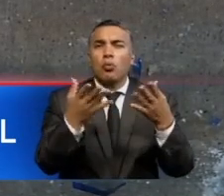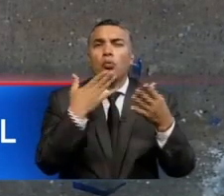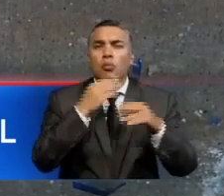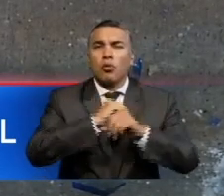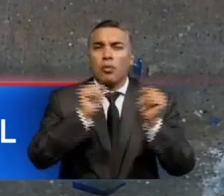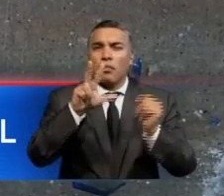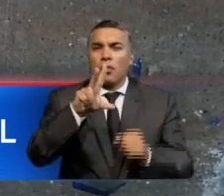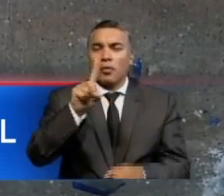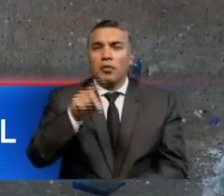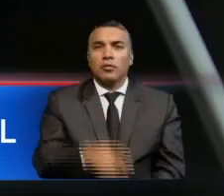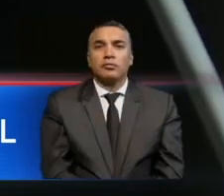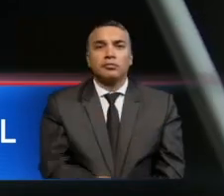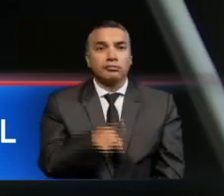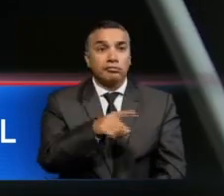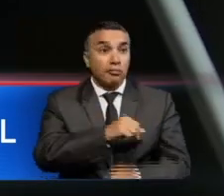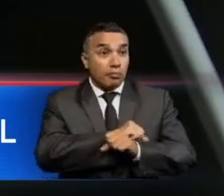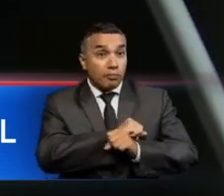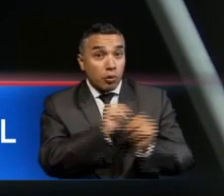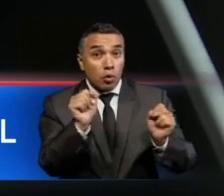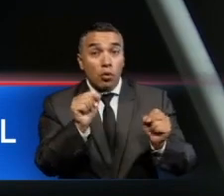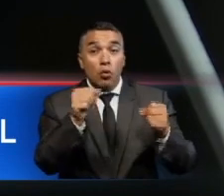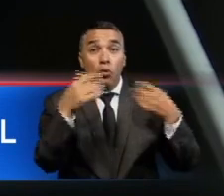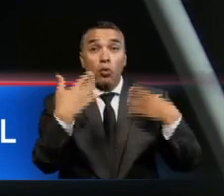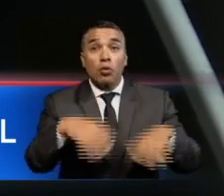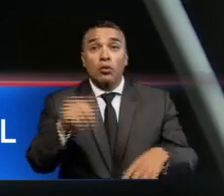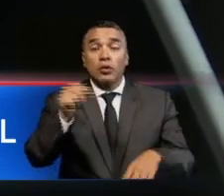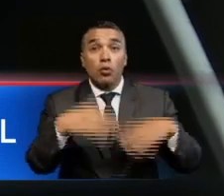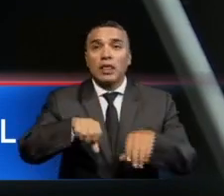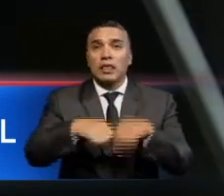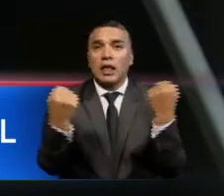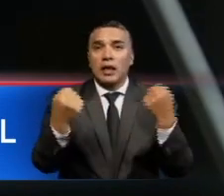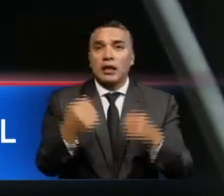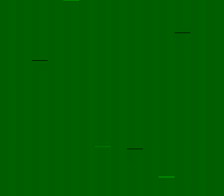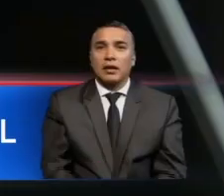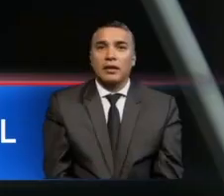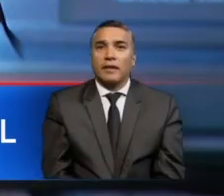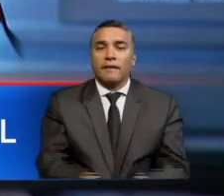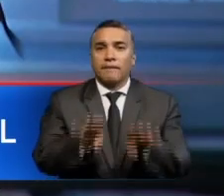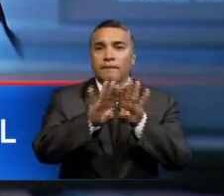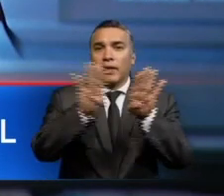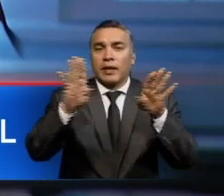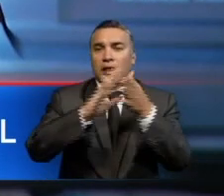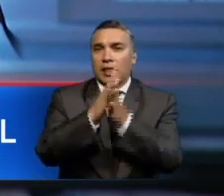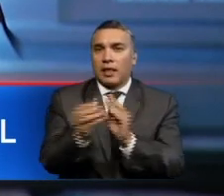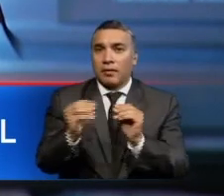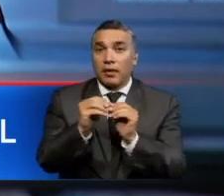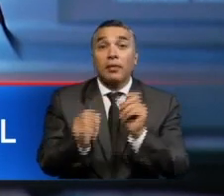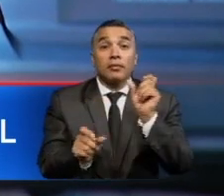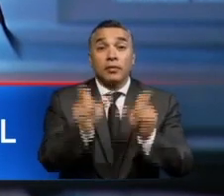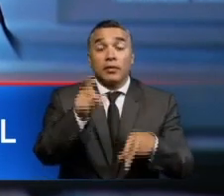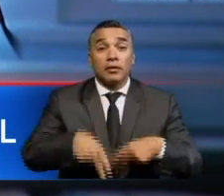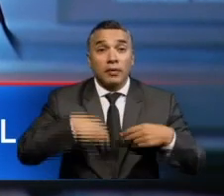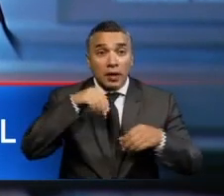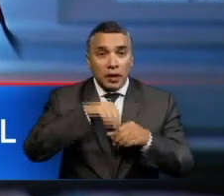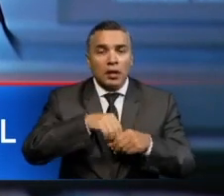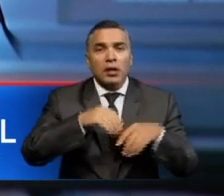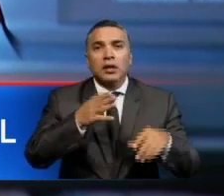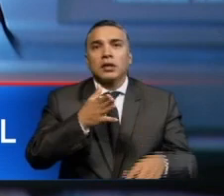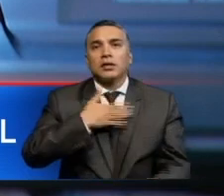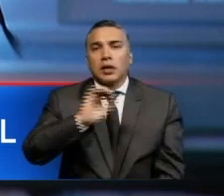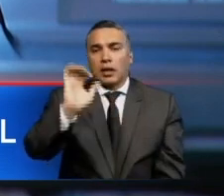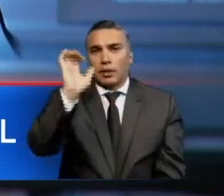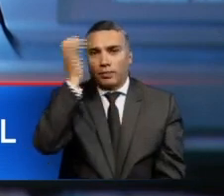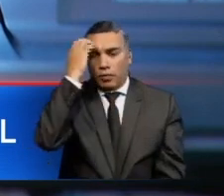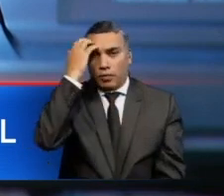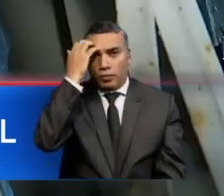Sí, solamente se explotó y dañó los vidrios nada más. Los vecinos quedaron preocupados,